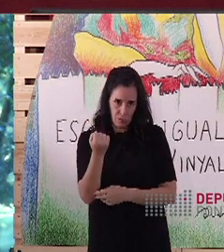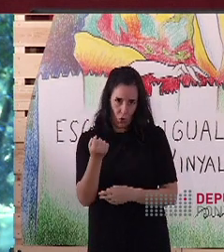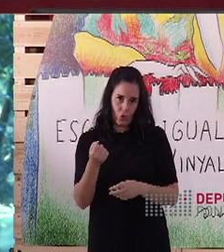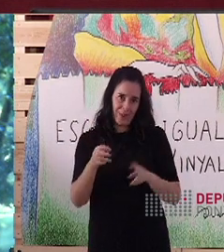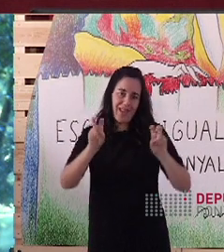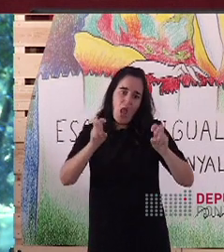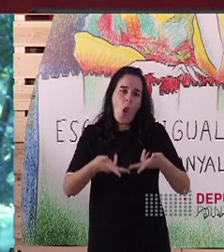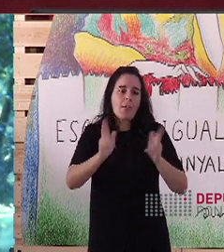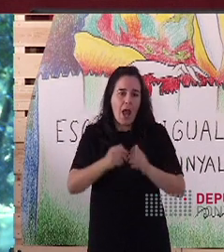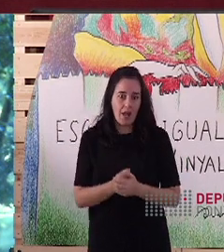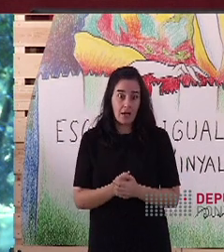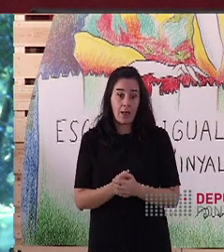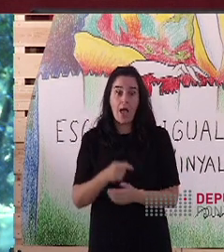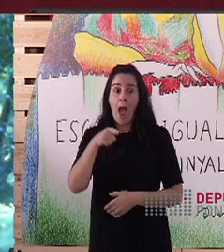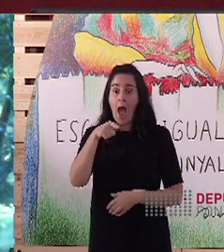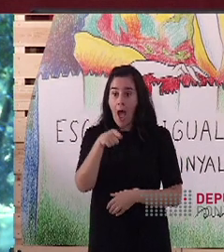se destruyeron